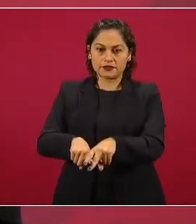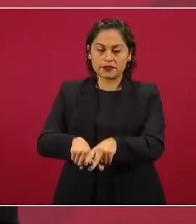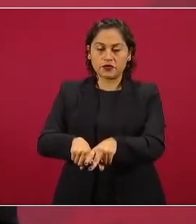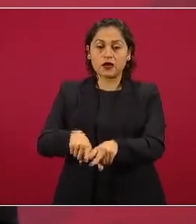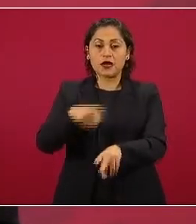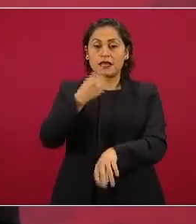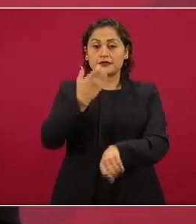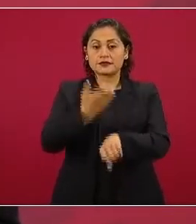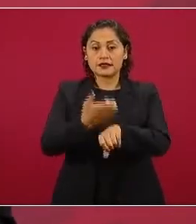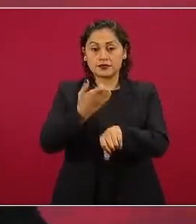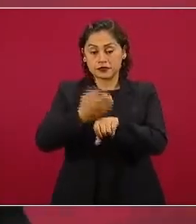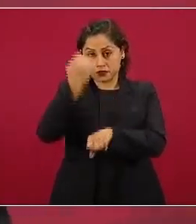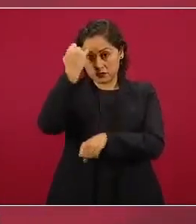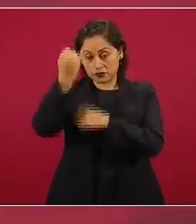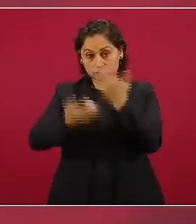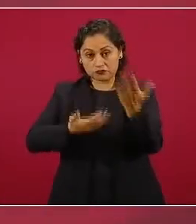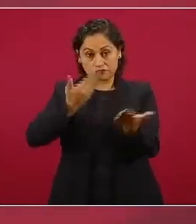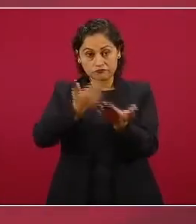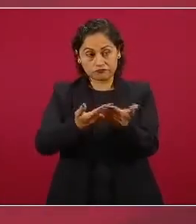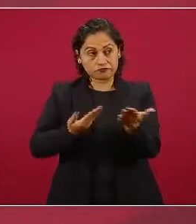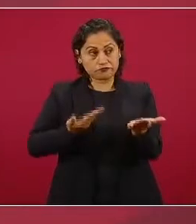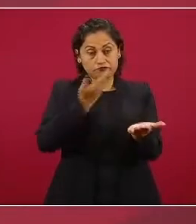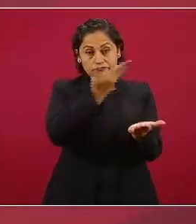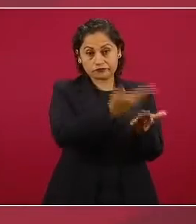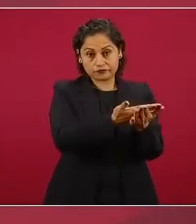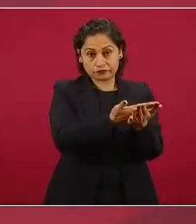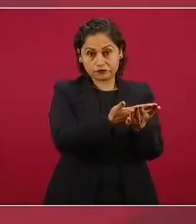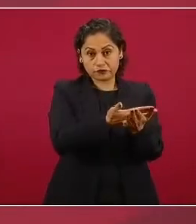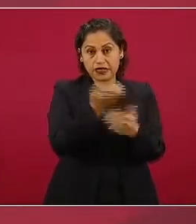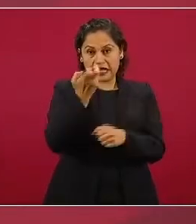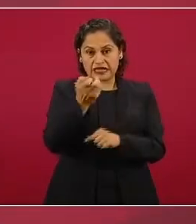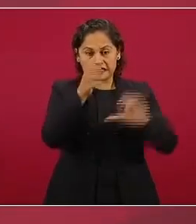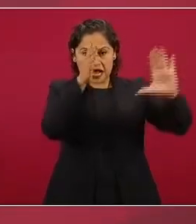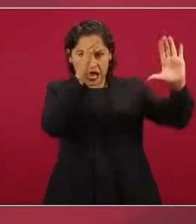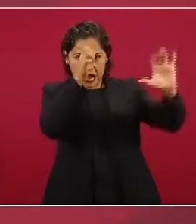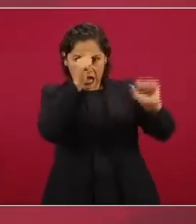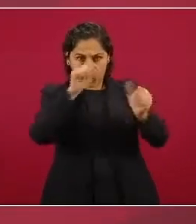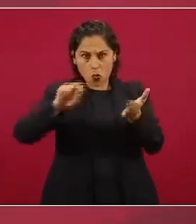Unidos. No es un acuerdo bilateral como un tratado